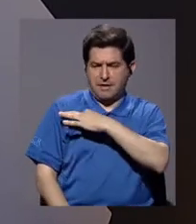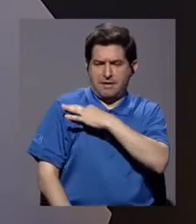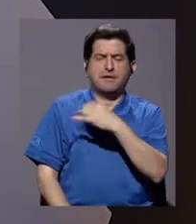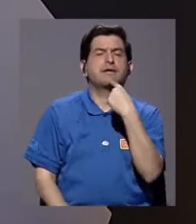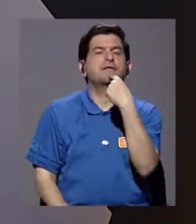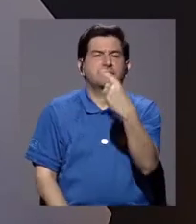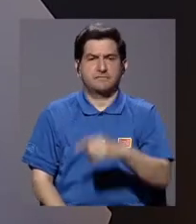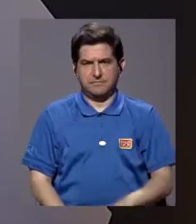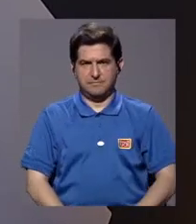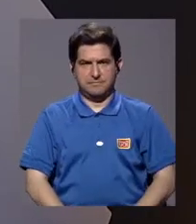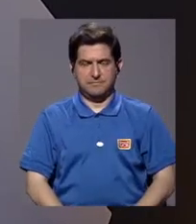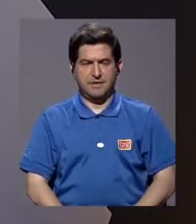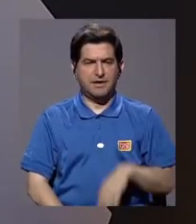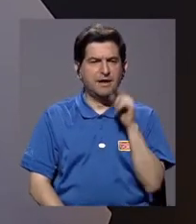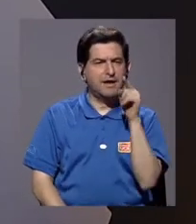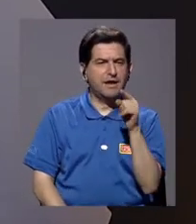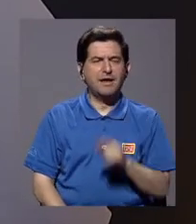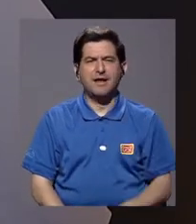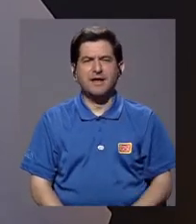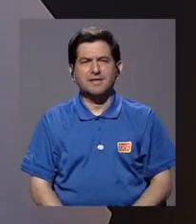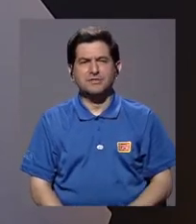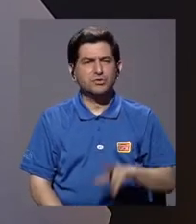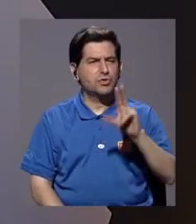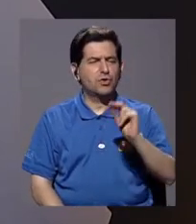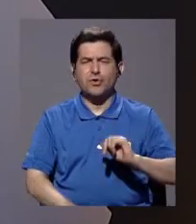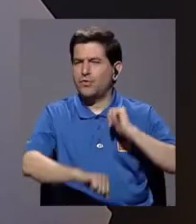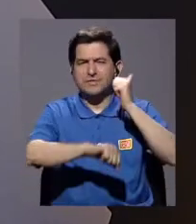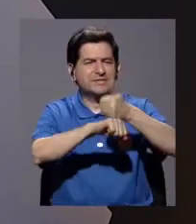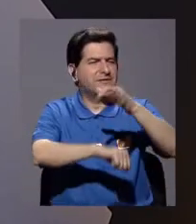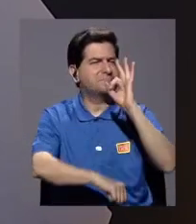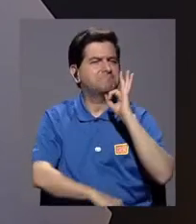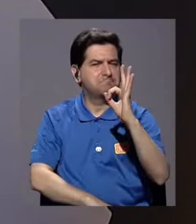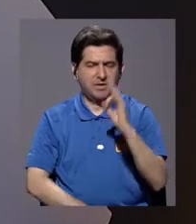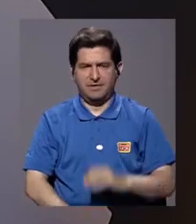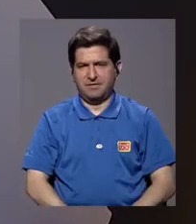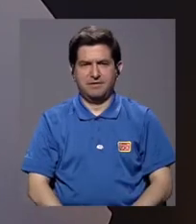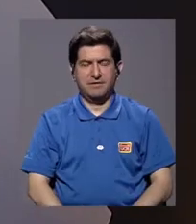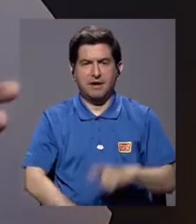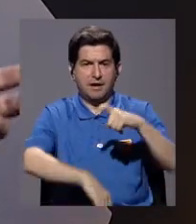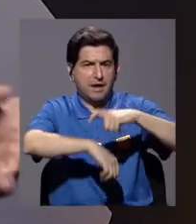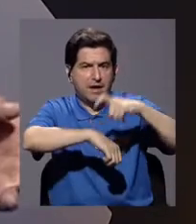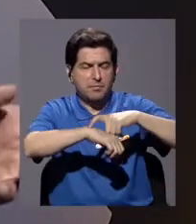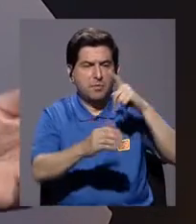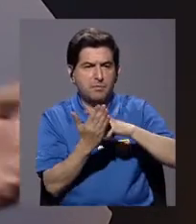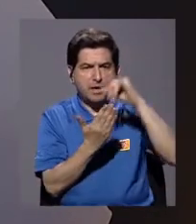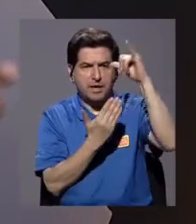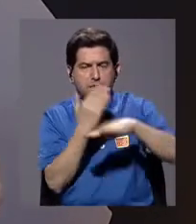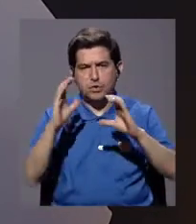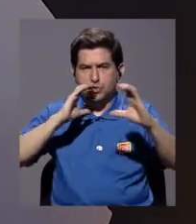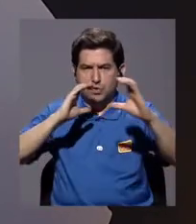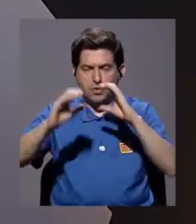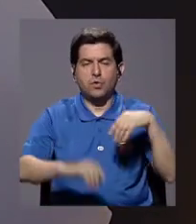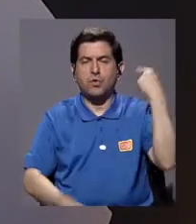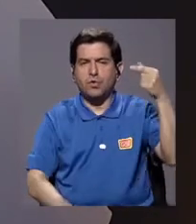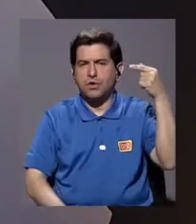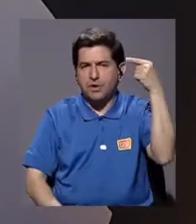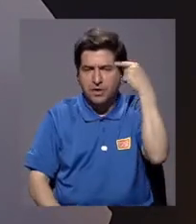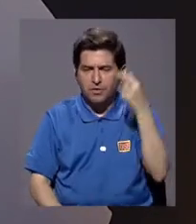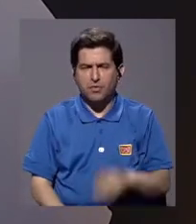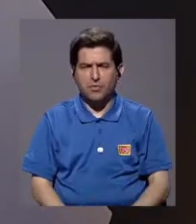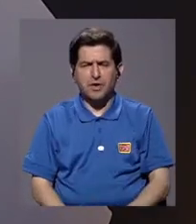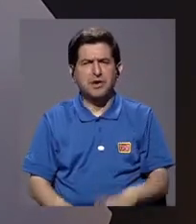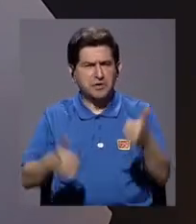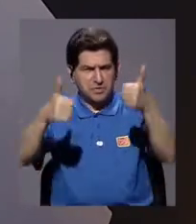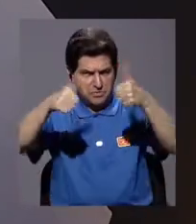tenido invitados que dicen que ese corsé no está bien montado. A la hora de ese proyecto de comunicación, ¿el Estado ha